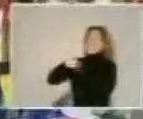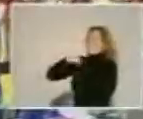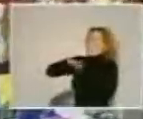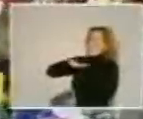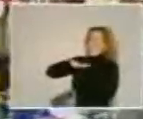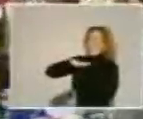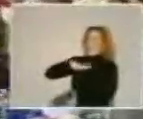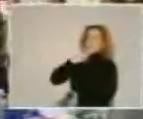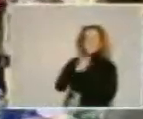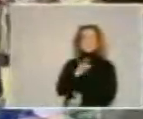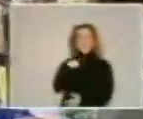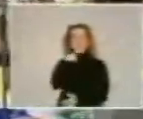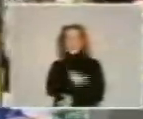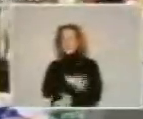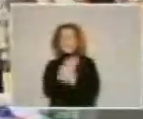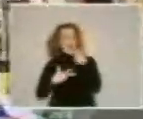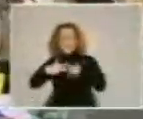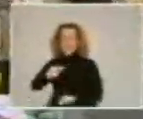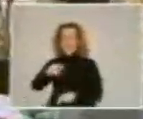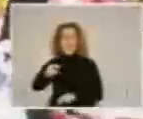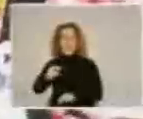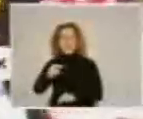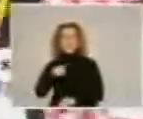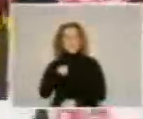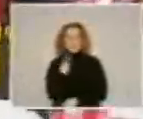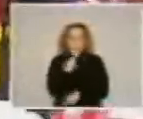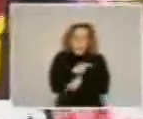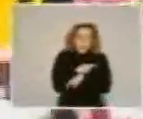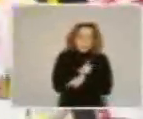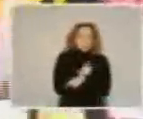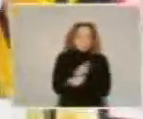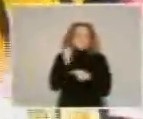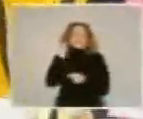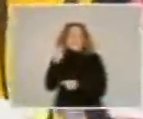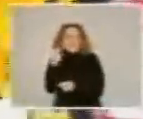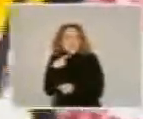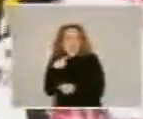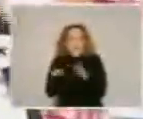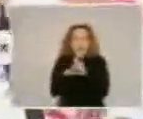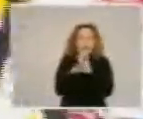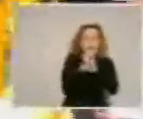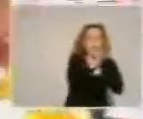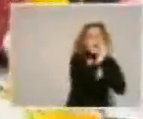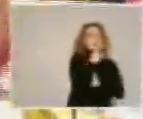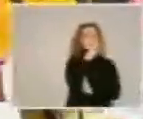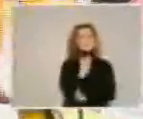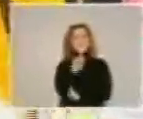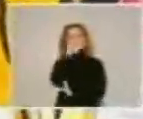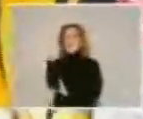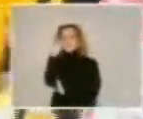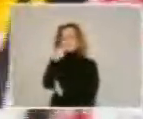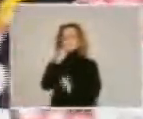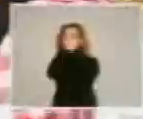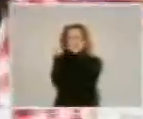reloj. No te fallaré, mientras que quede aquí un segundo seguiré. Que un